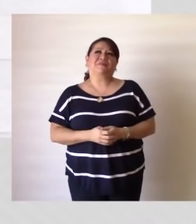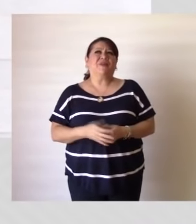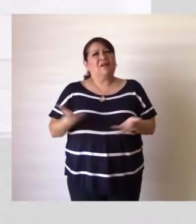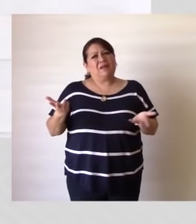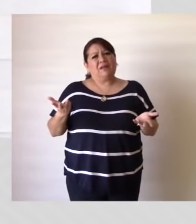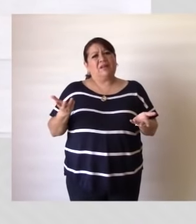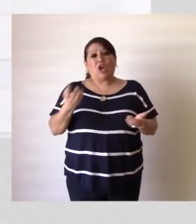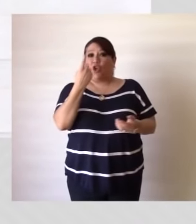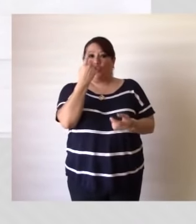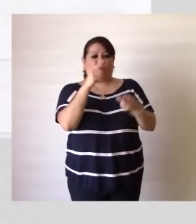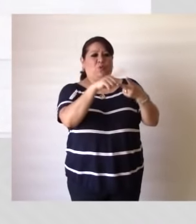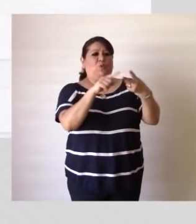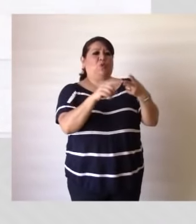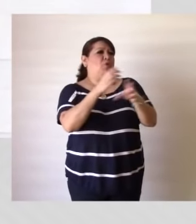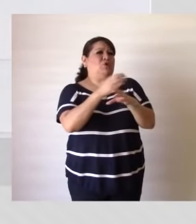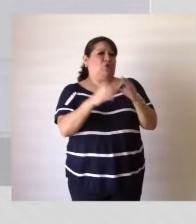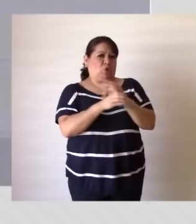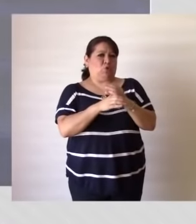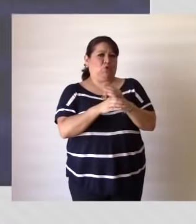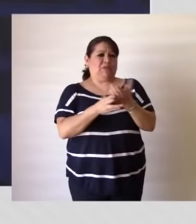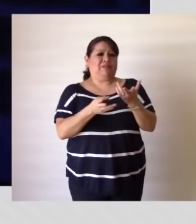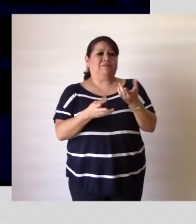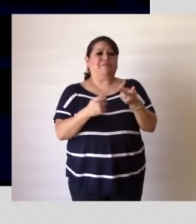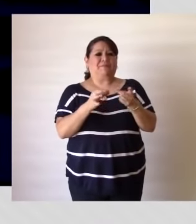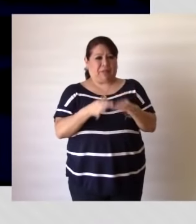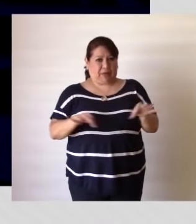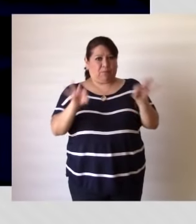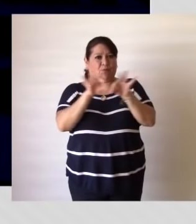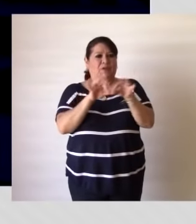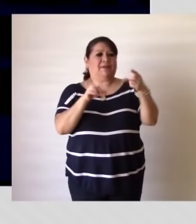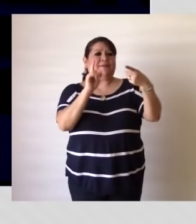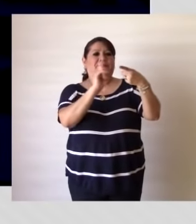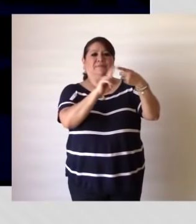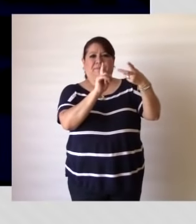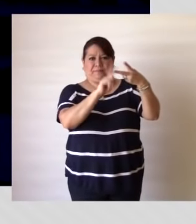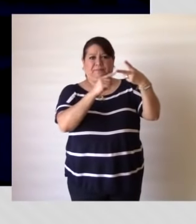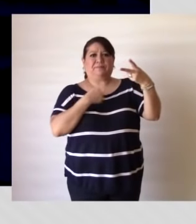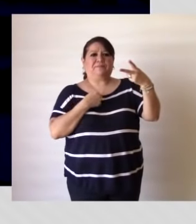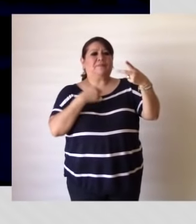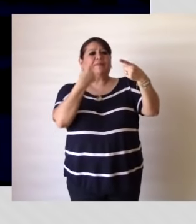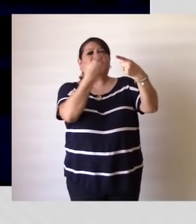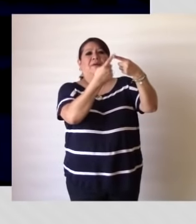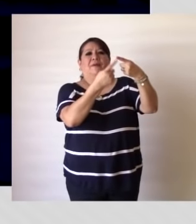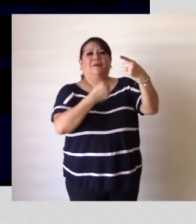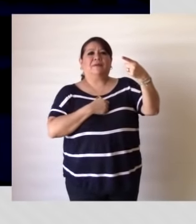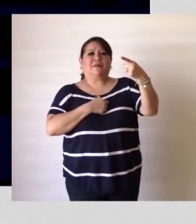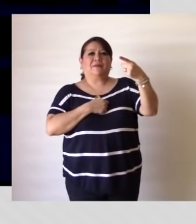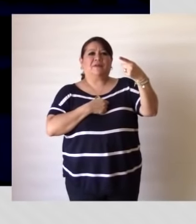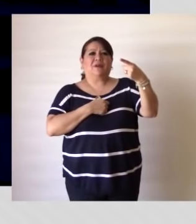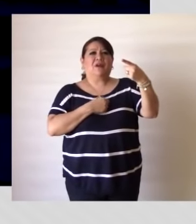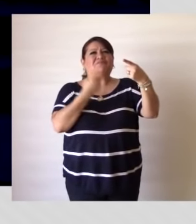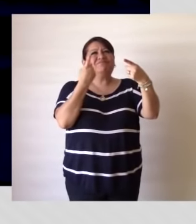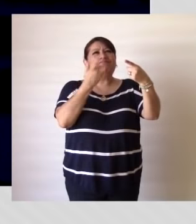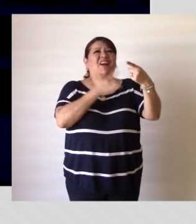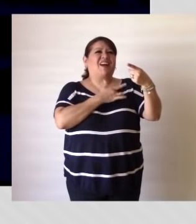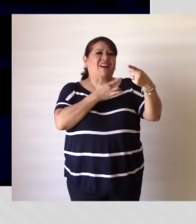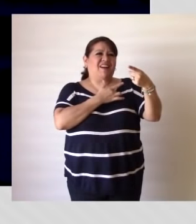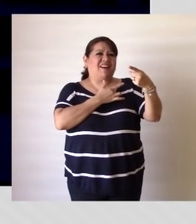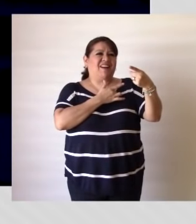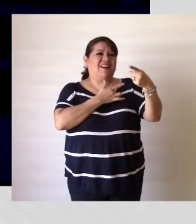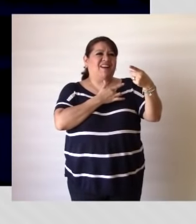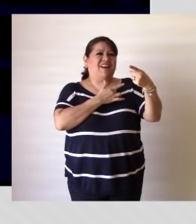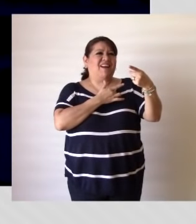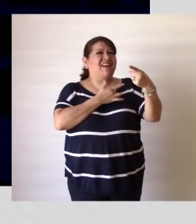pero entendemos que hay dos causas principales la primera por un corazón no agradecido